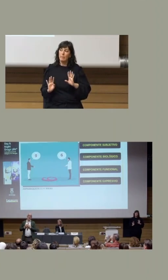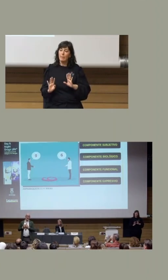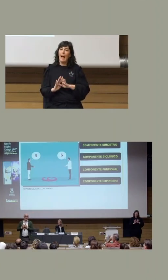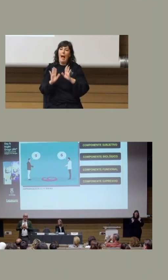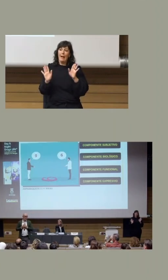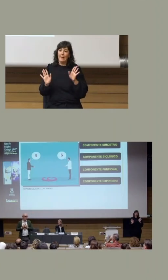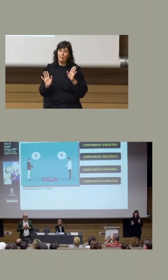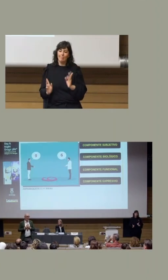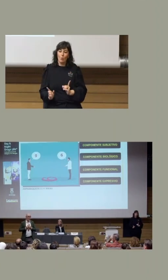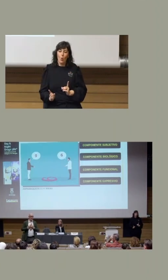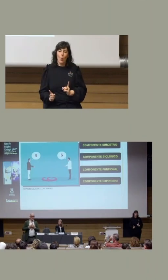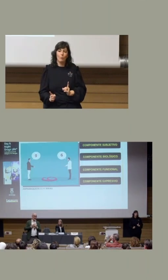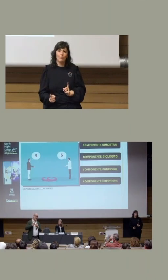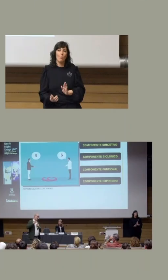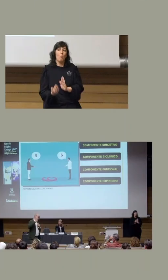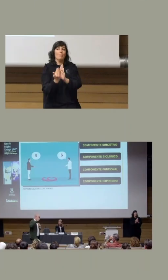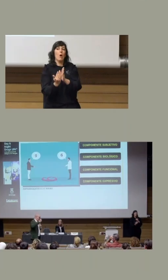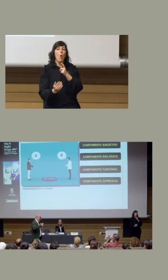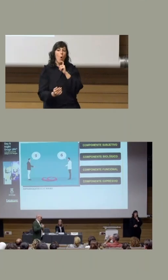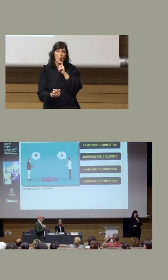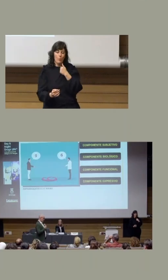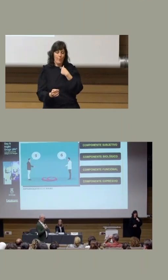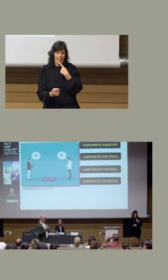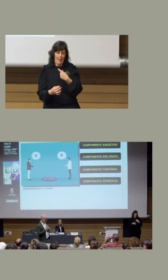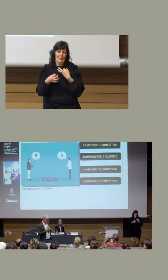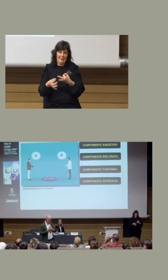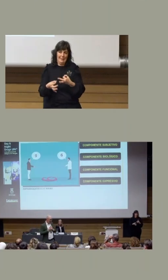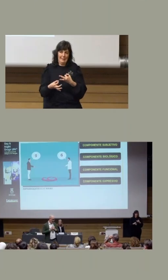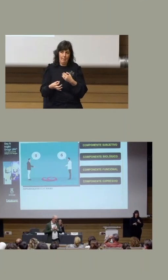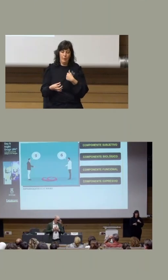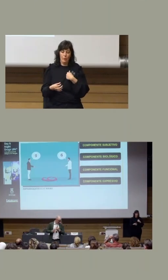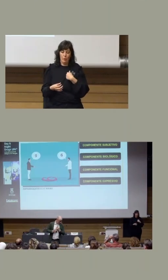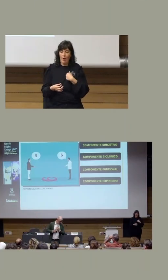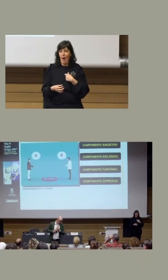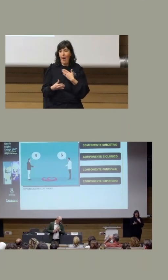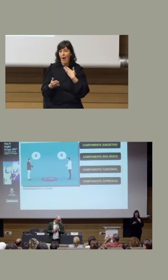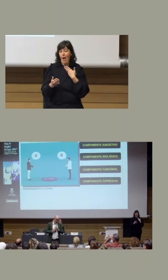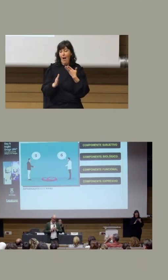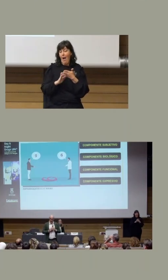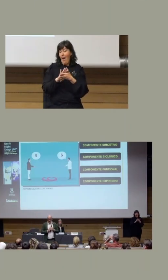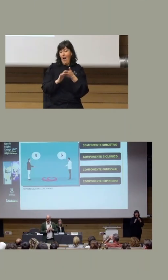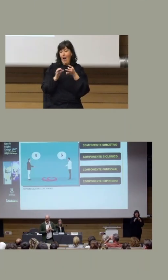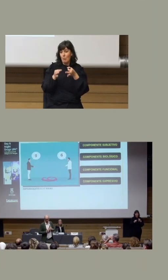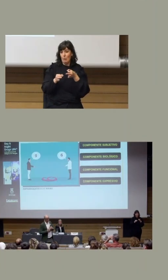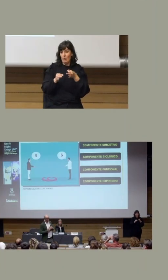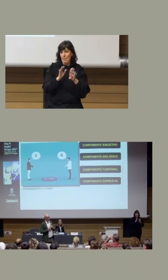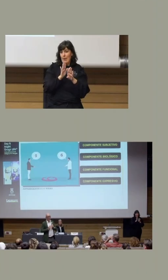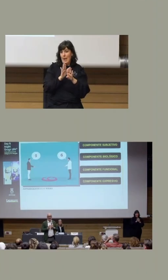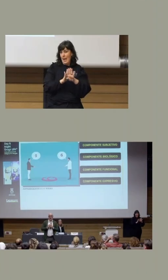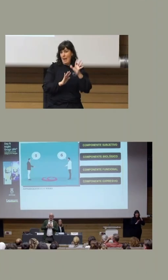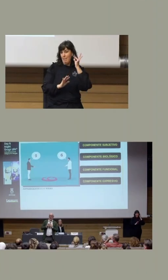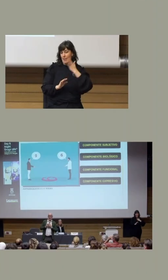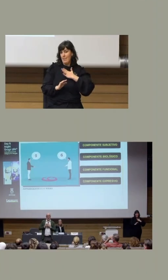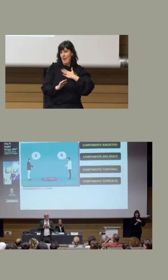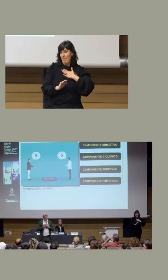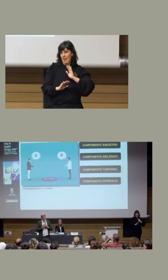Claro, ¿cómo lo combatimos? Yo siempre digo una cosa y le mando siempre recuerdo, yo siempre hablo de mi vecina del quinto. ¿Qué quiere decir mi vecina del quinto? Cuando un compañero me dice, es que yo haría